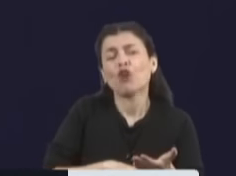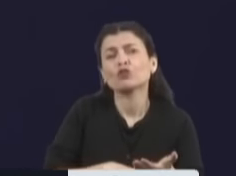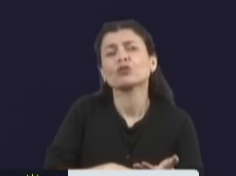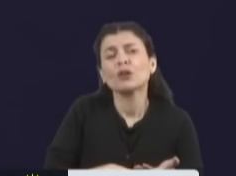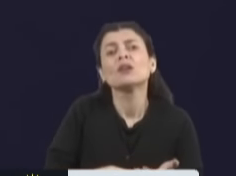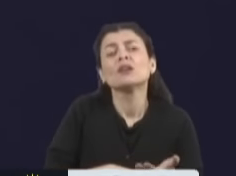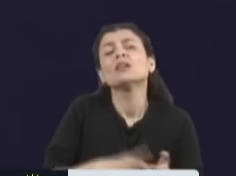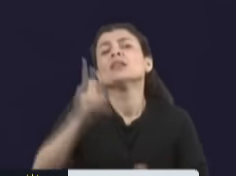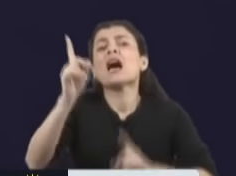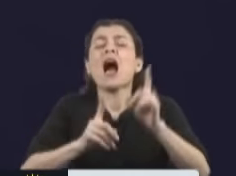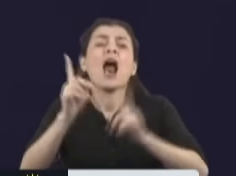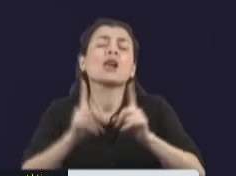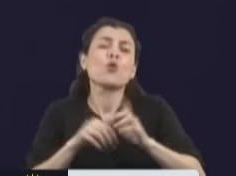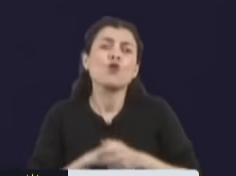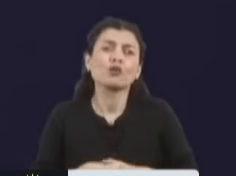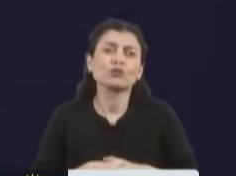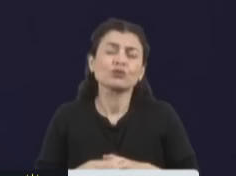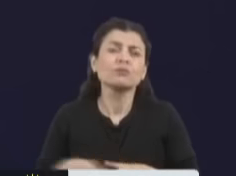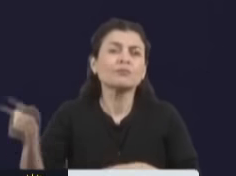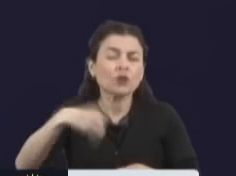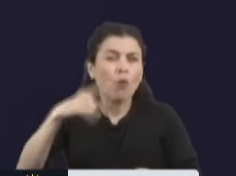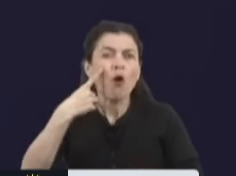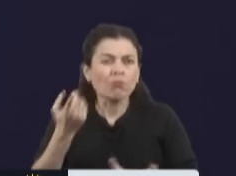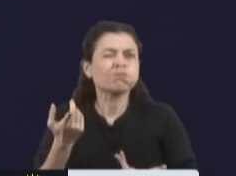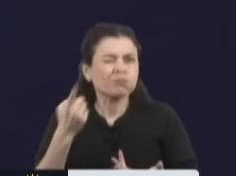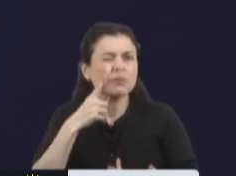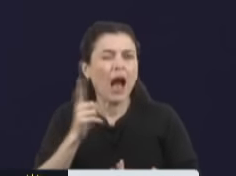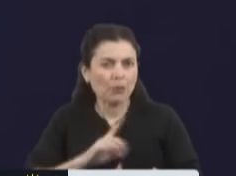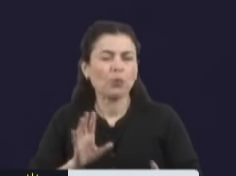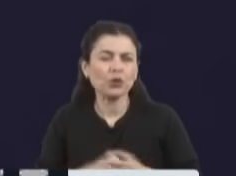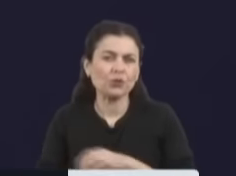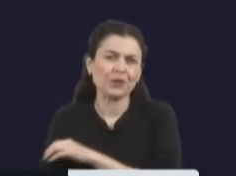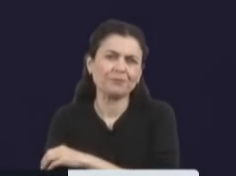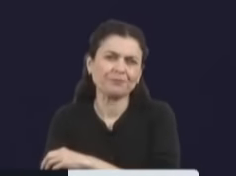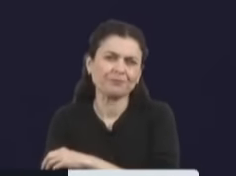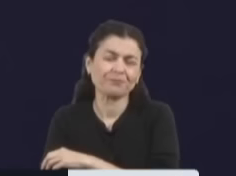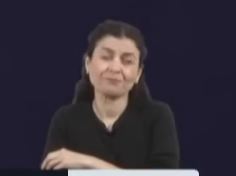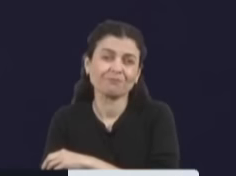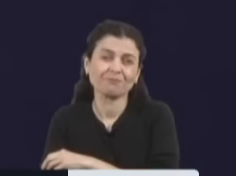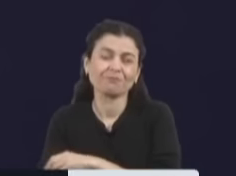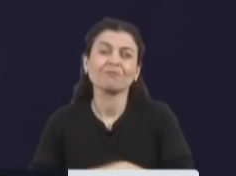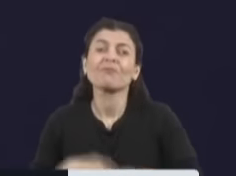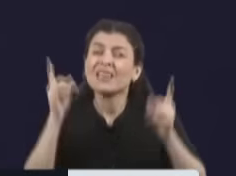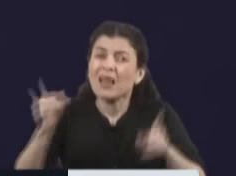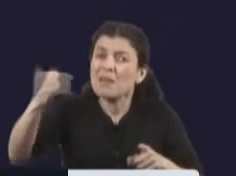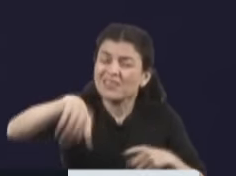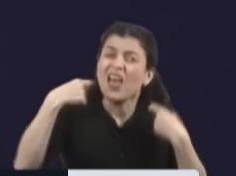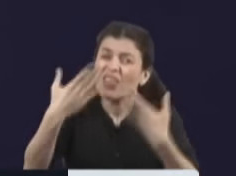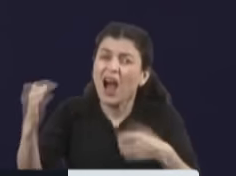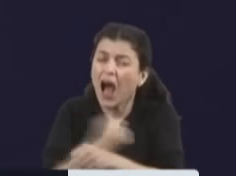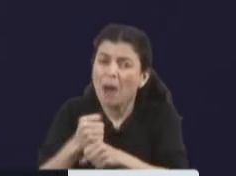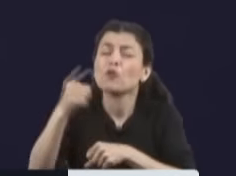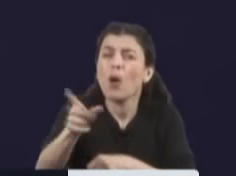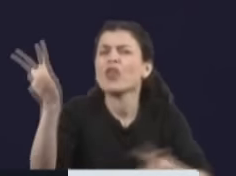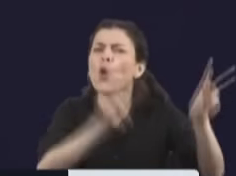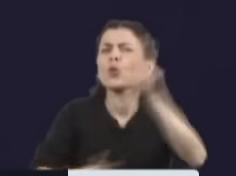cambio perman de reglas permanentes que hubo en la Argentina eh Y es para todos aquellos que lo tuvieron que hacer en